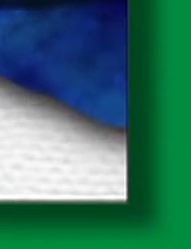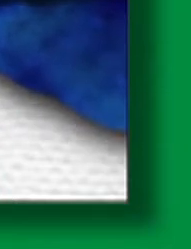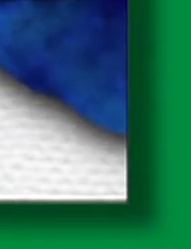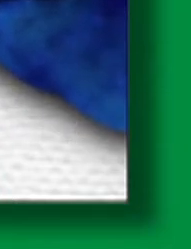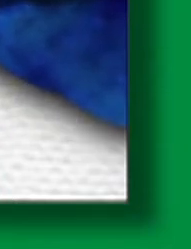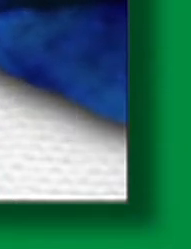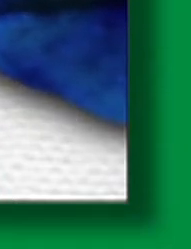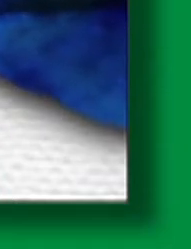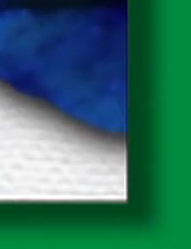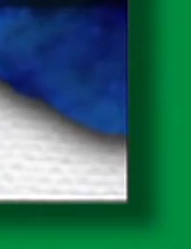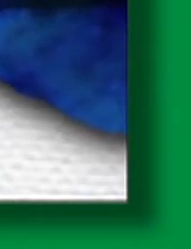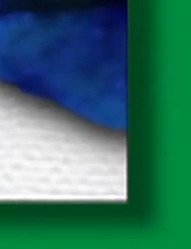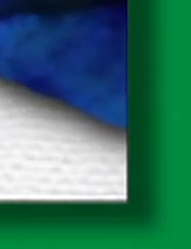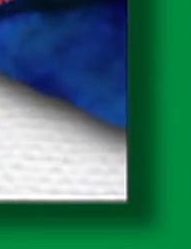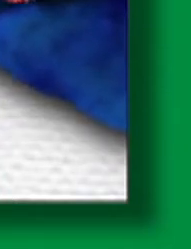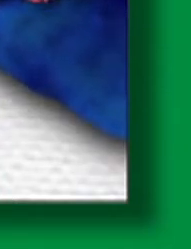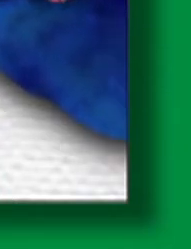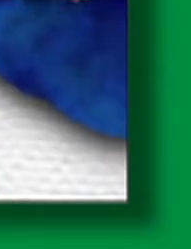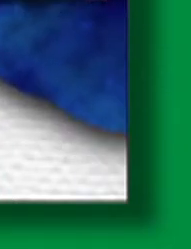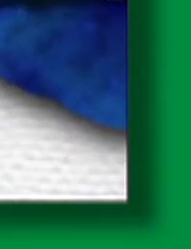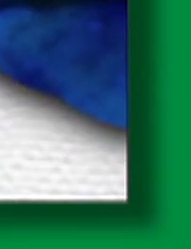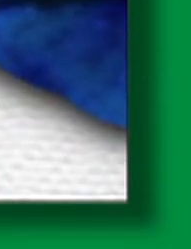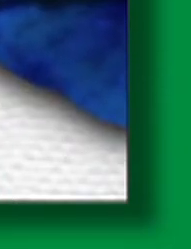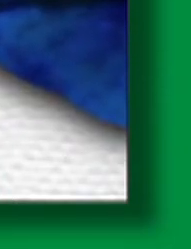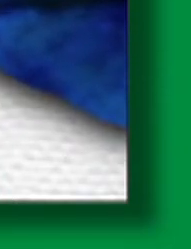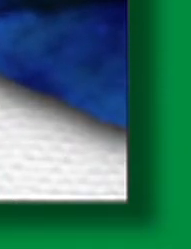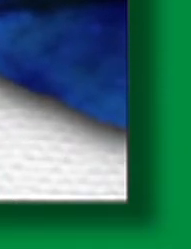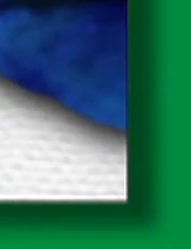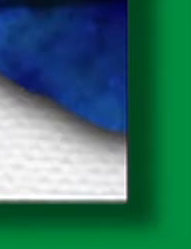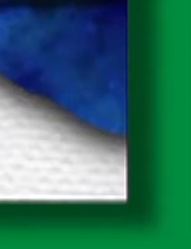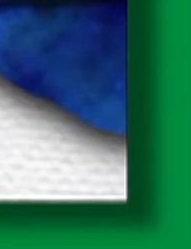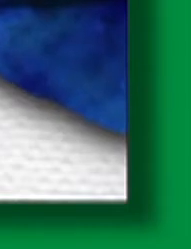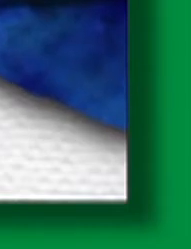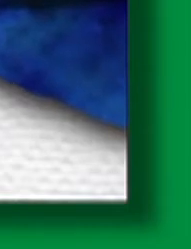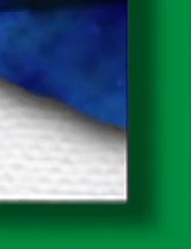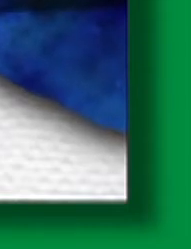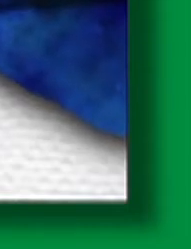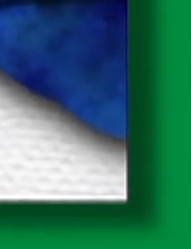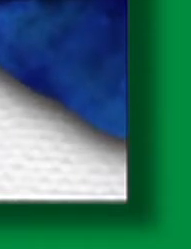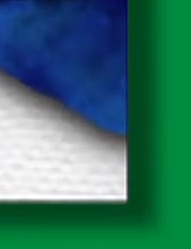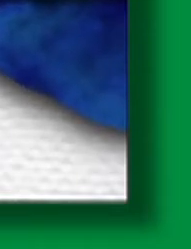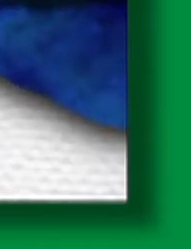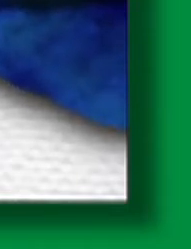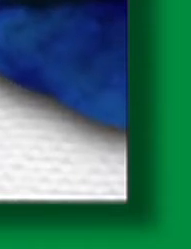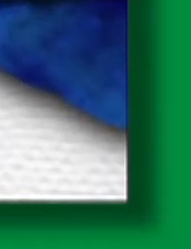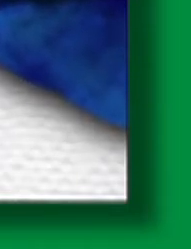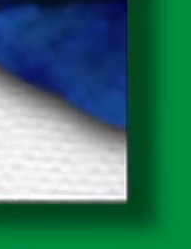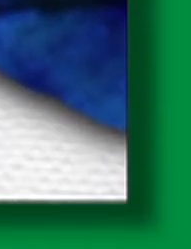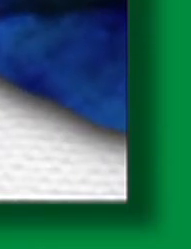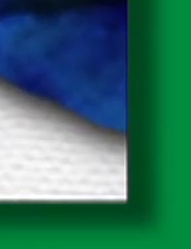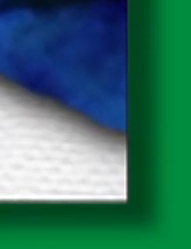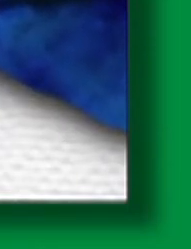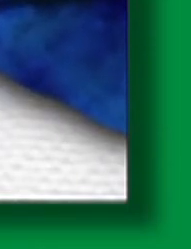la mañana llega otra vez.